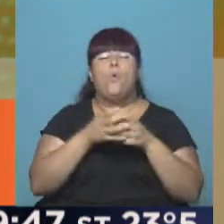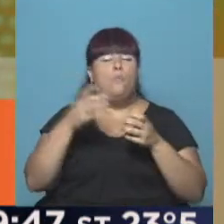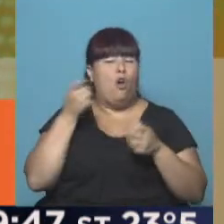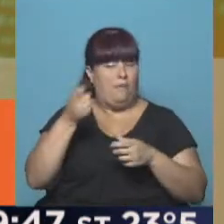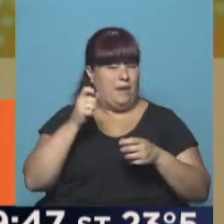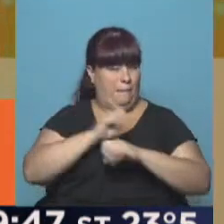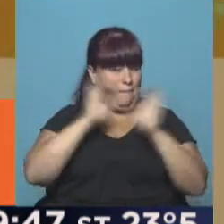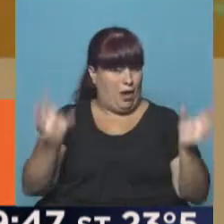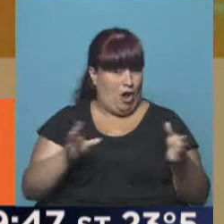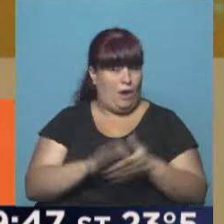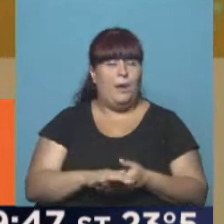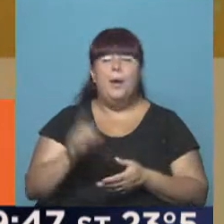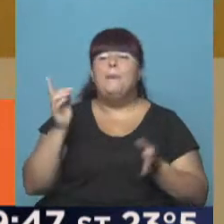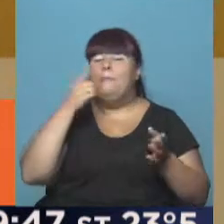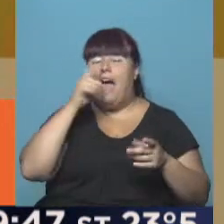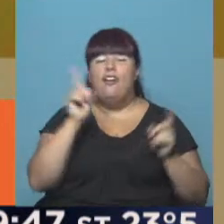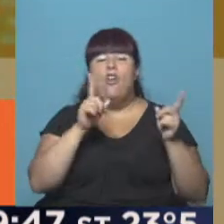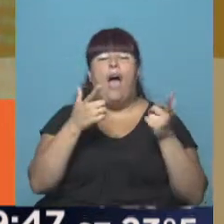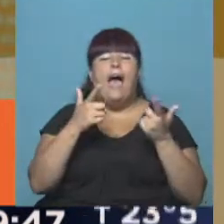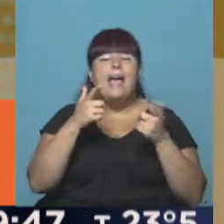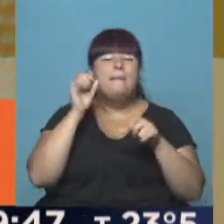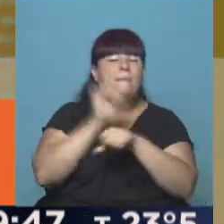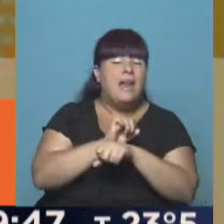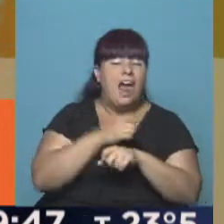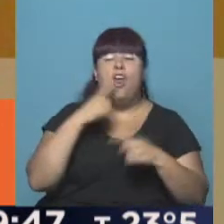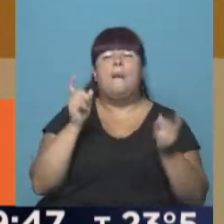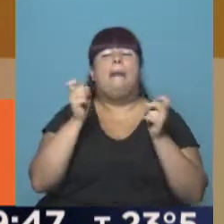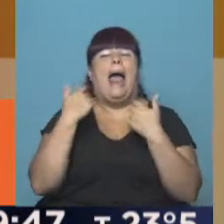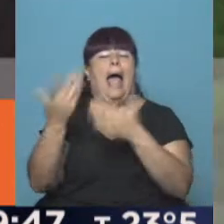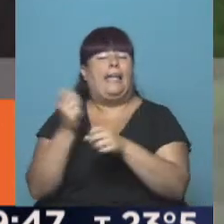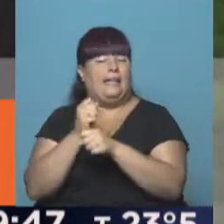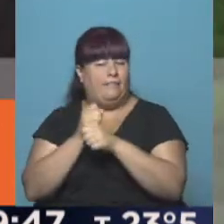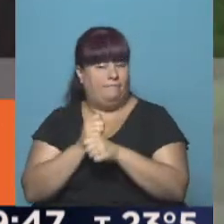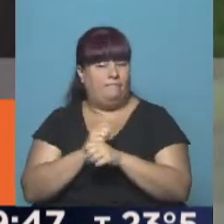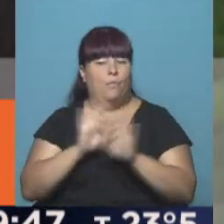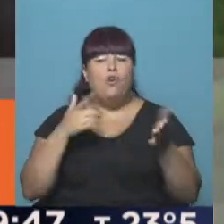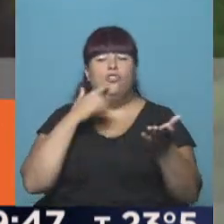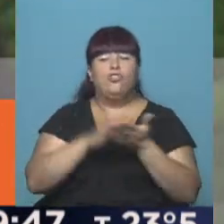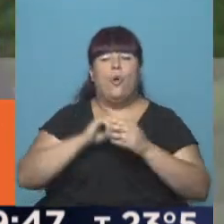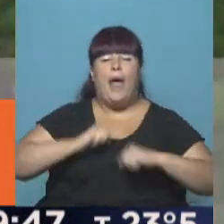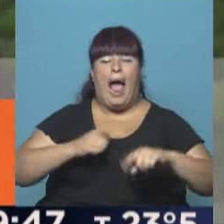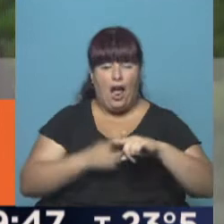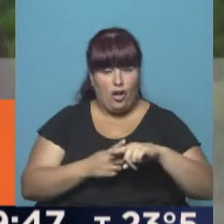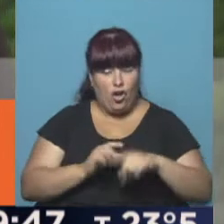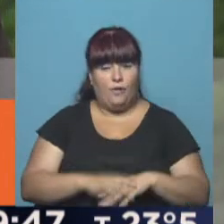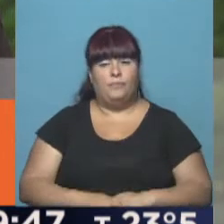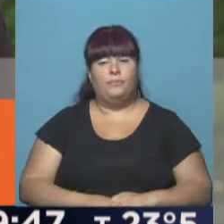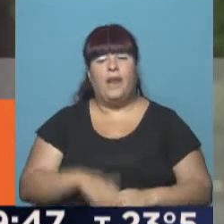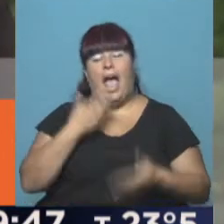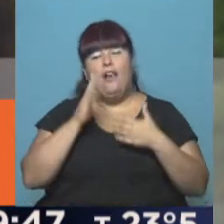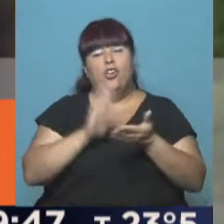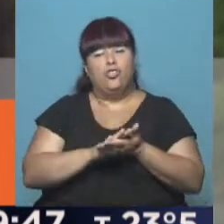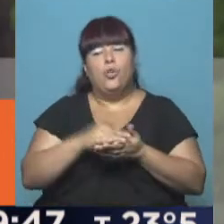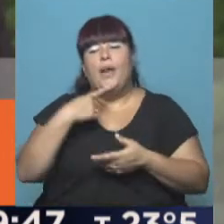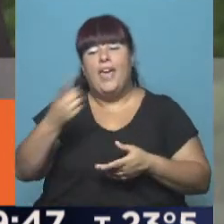criminales mucho más grandes, pero no terminan, como no hay proceso penal, diciendo para quién trabajan. Fernando, hablando de Elisa Carrió, y hablando de lo